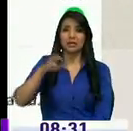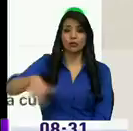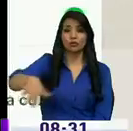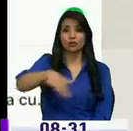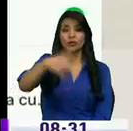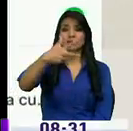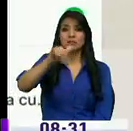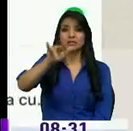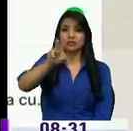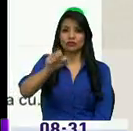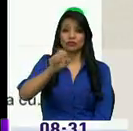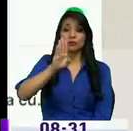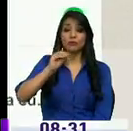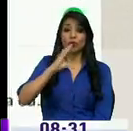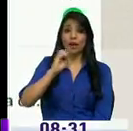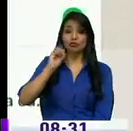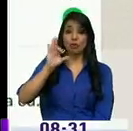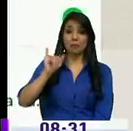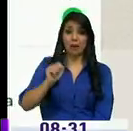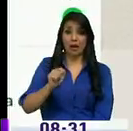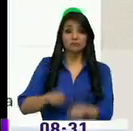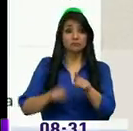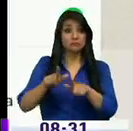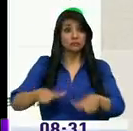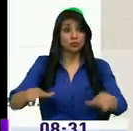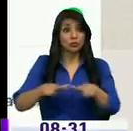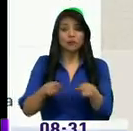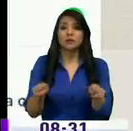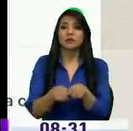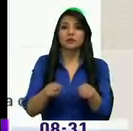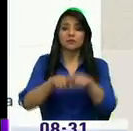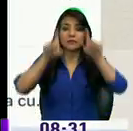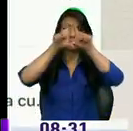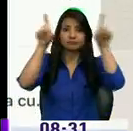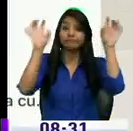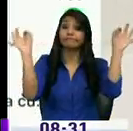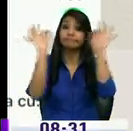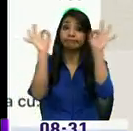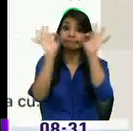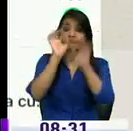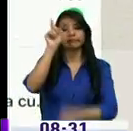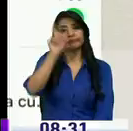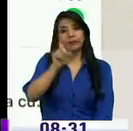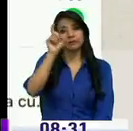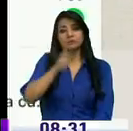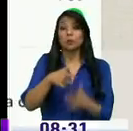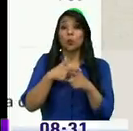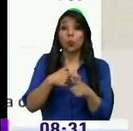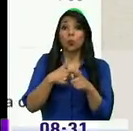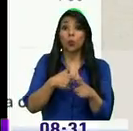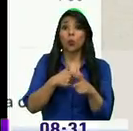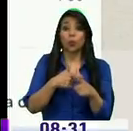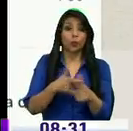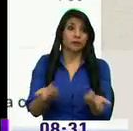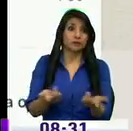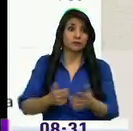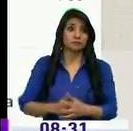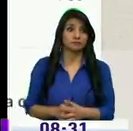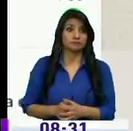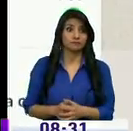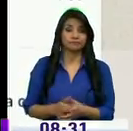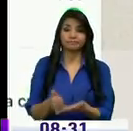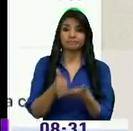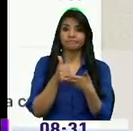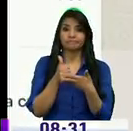en La Boca Toma. Y hay muchos sitios... Empresa Eléctrica. ...que necesitan urgentemente...